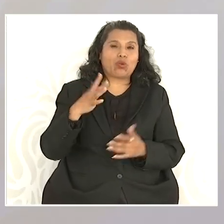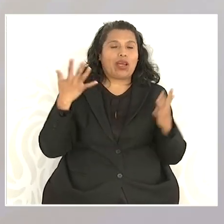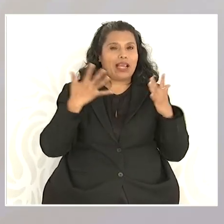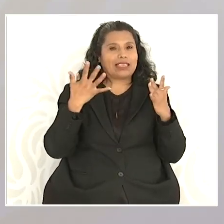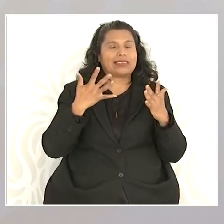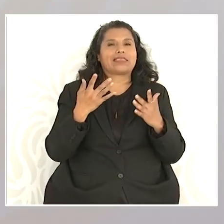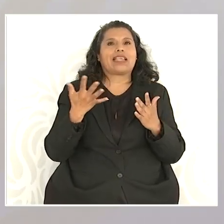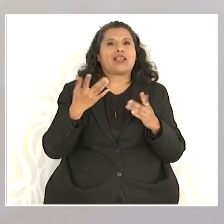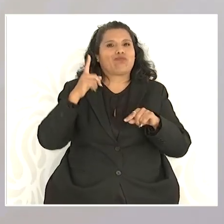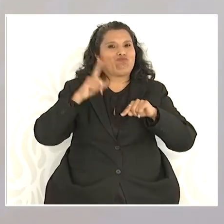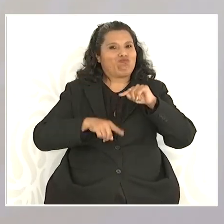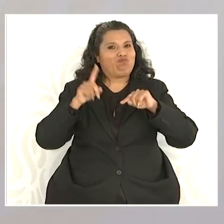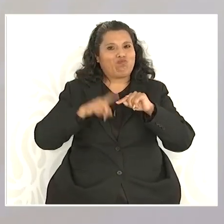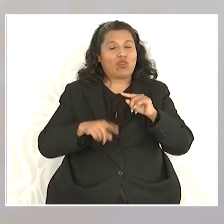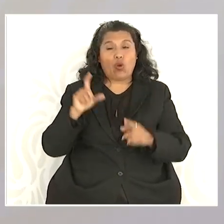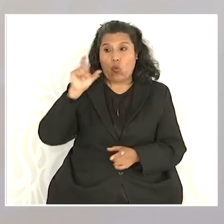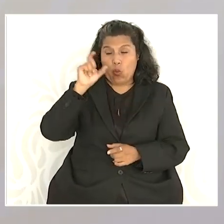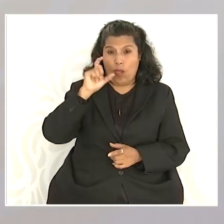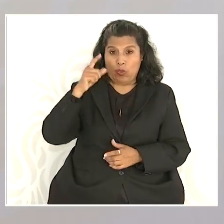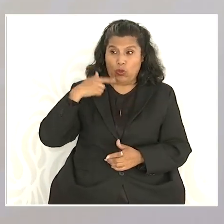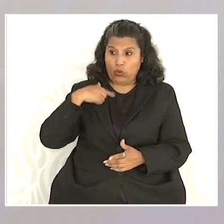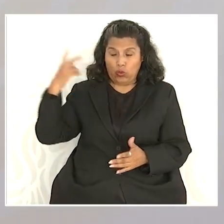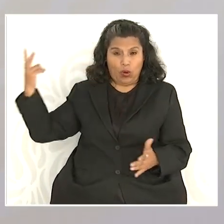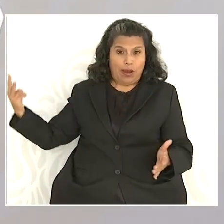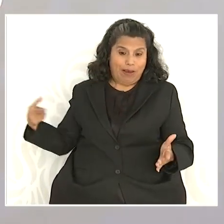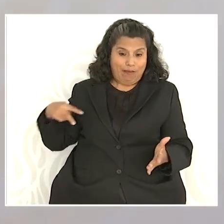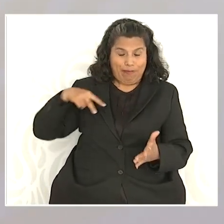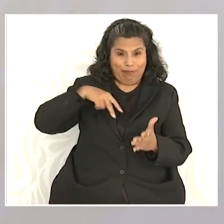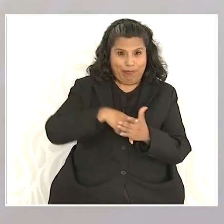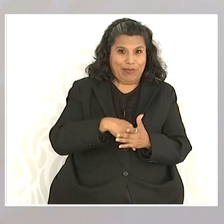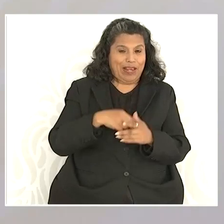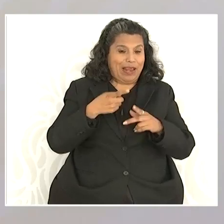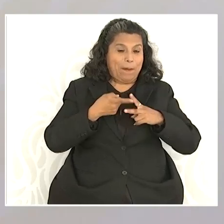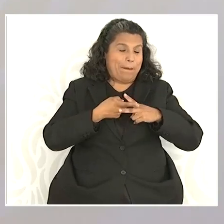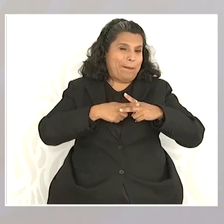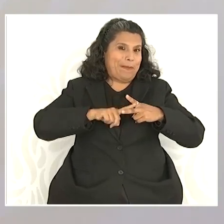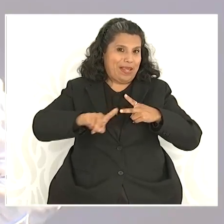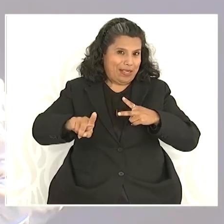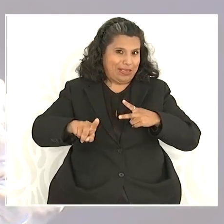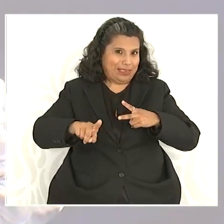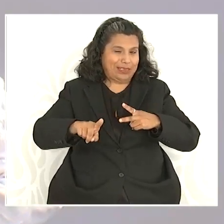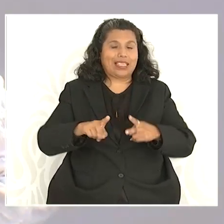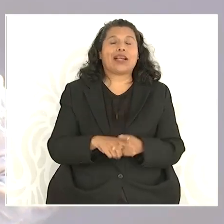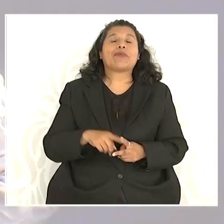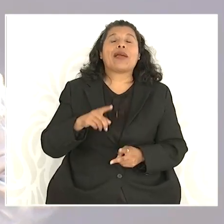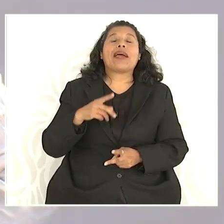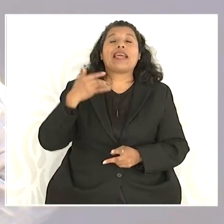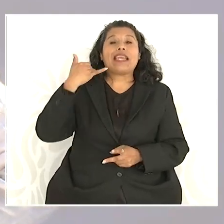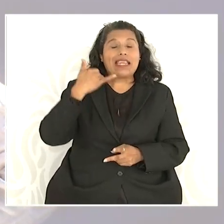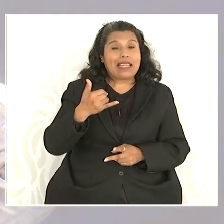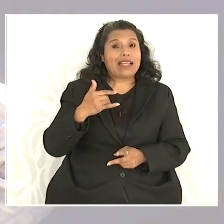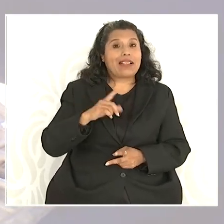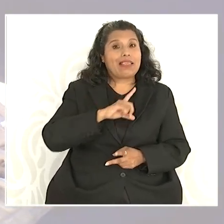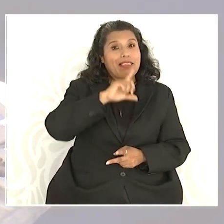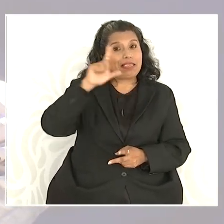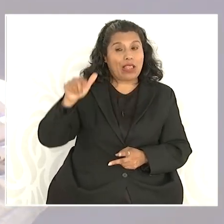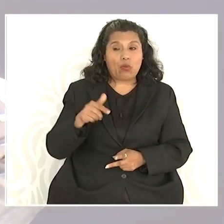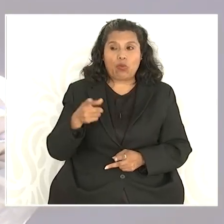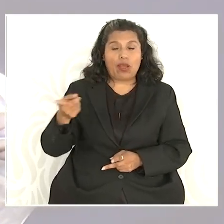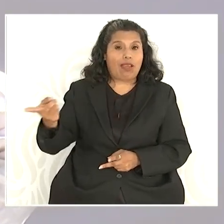cuando llegamos a la presidencia de la República en contra de la presidenta y de nuestro